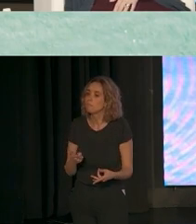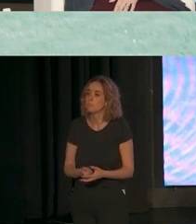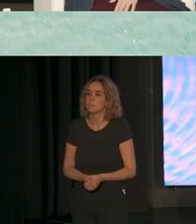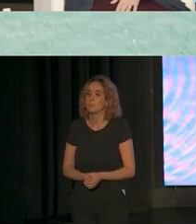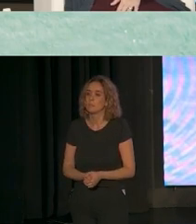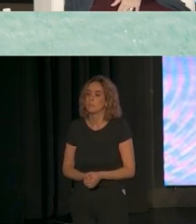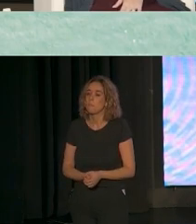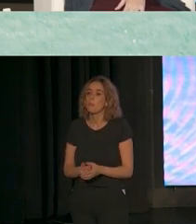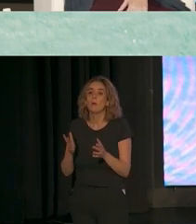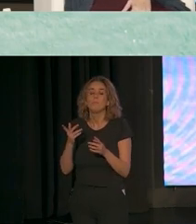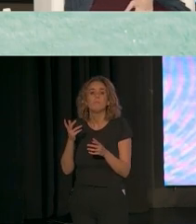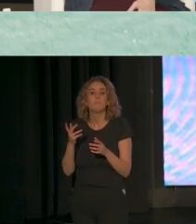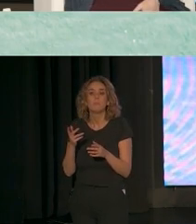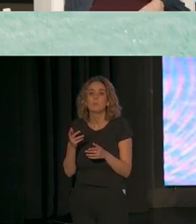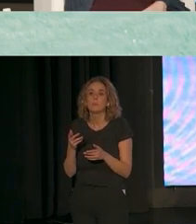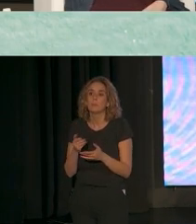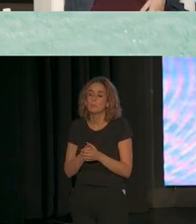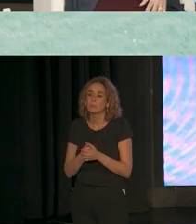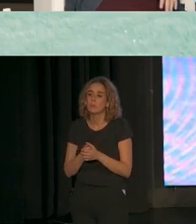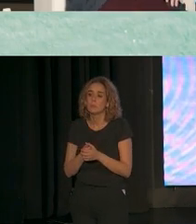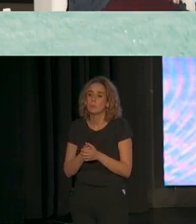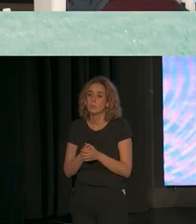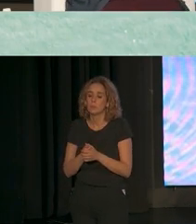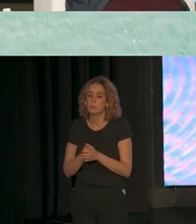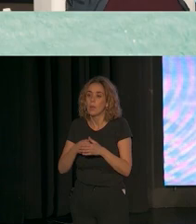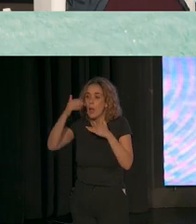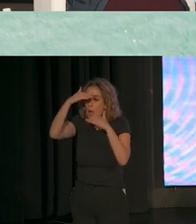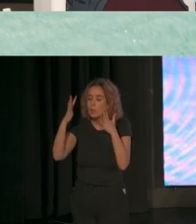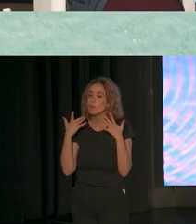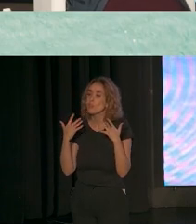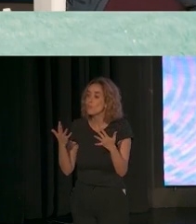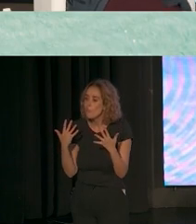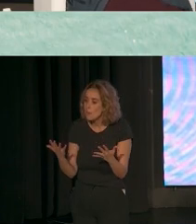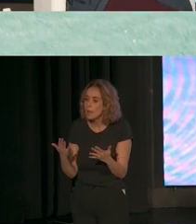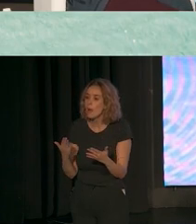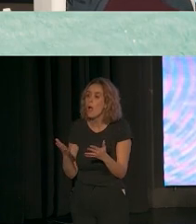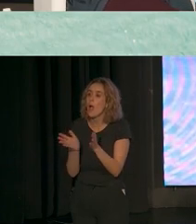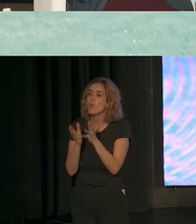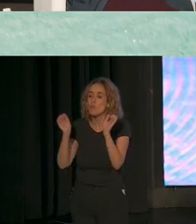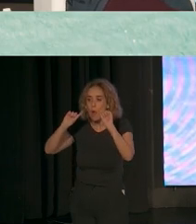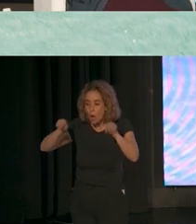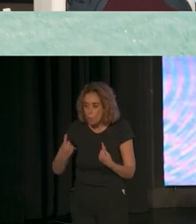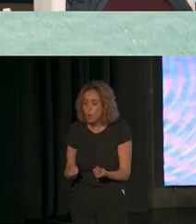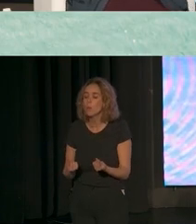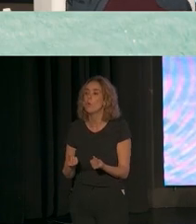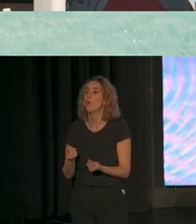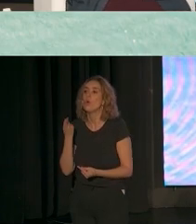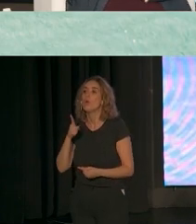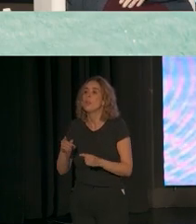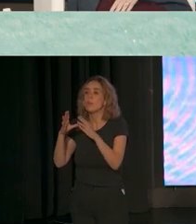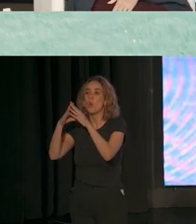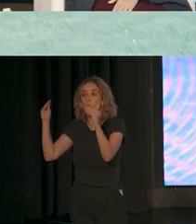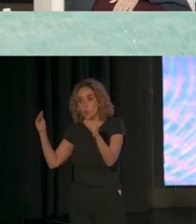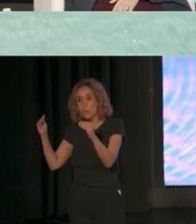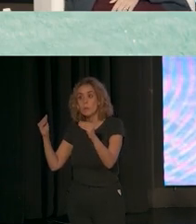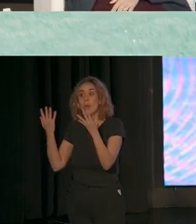hay un acuerdo con la división de atención temprana, también con la universidad y